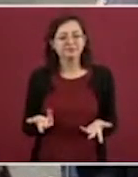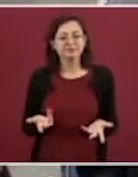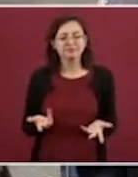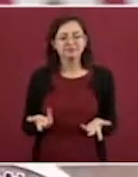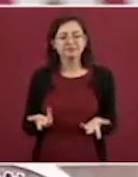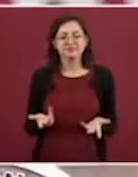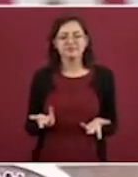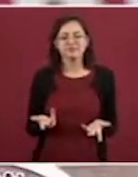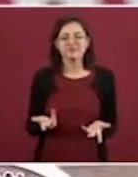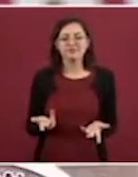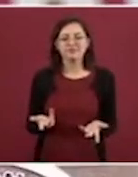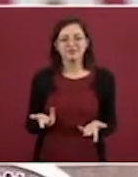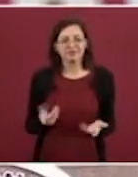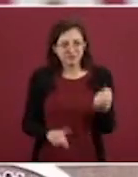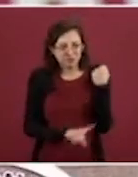¿Cómo